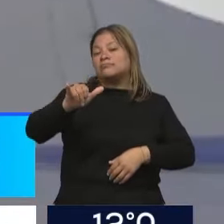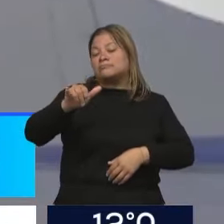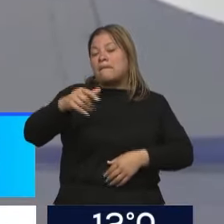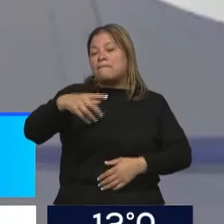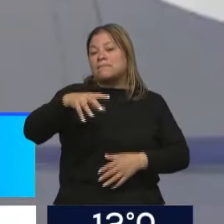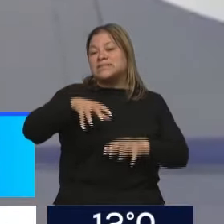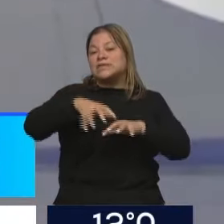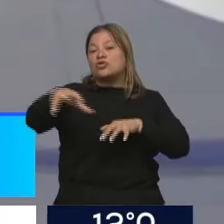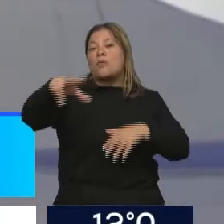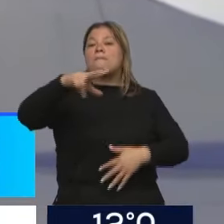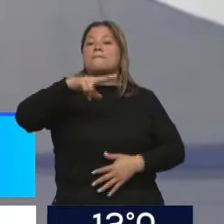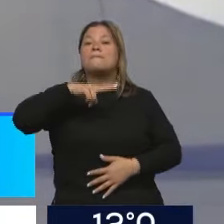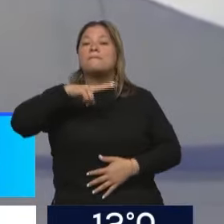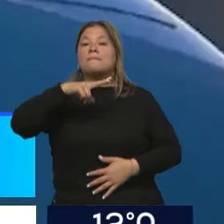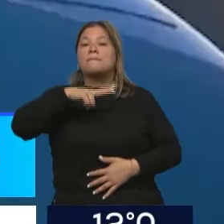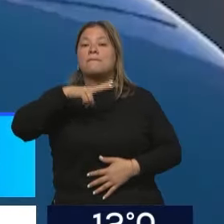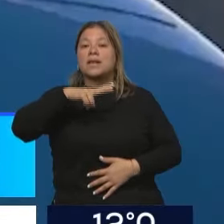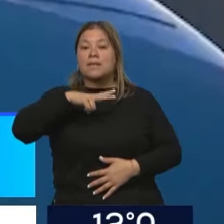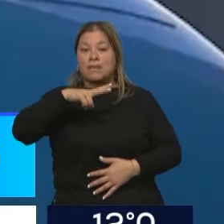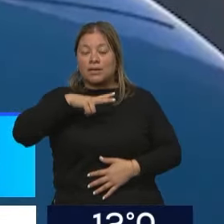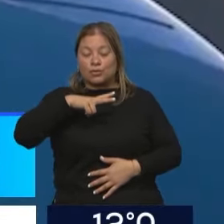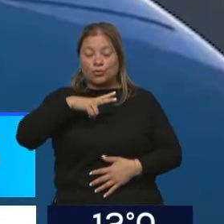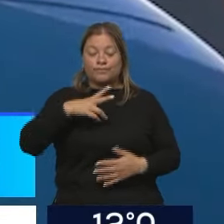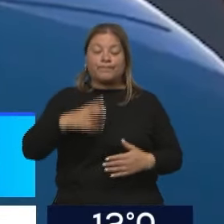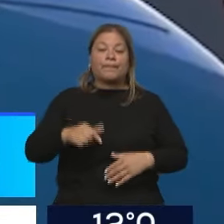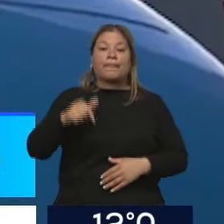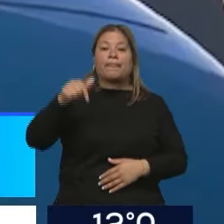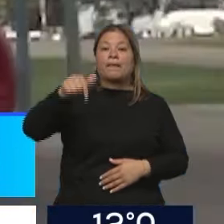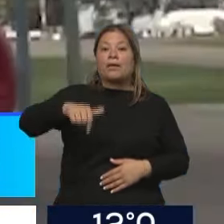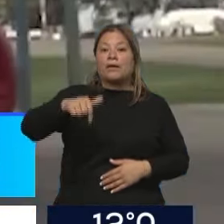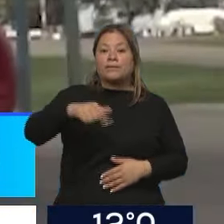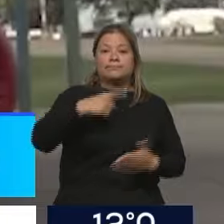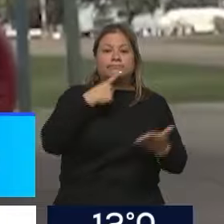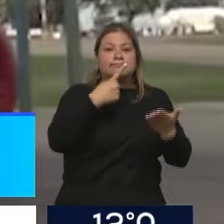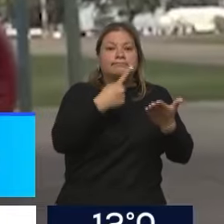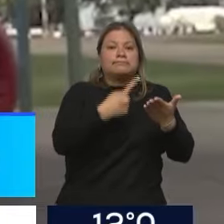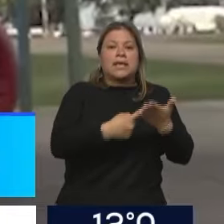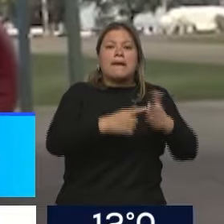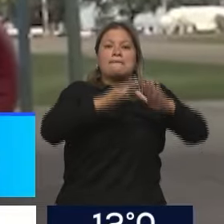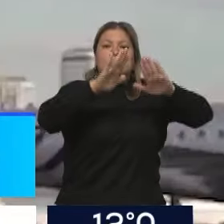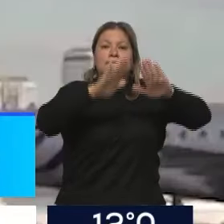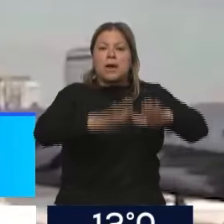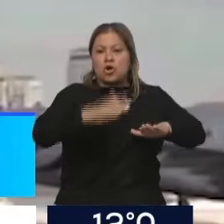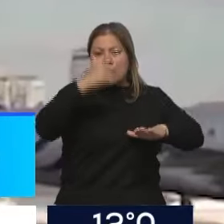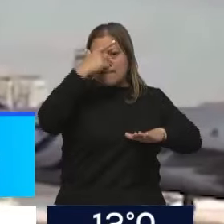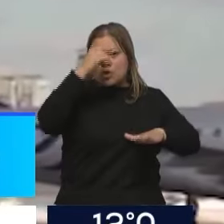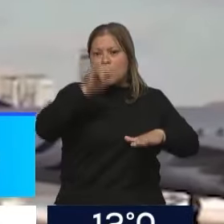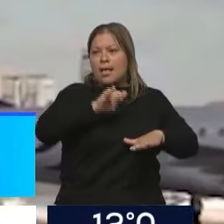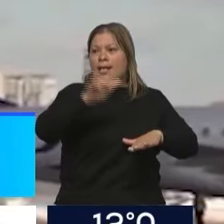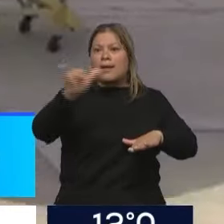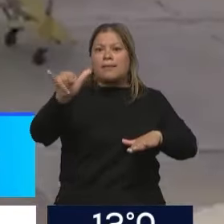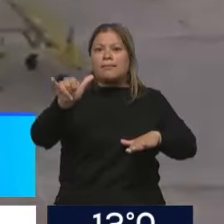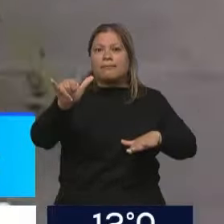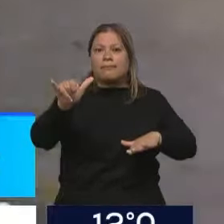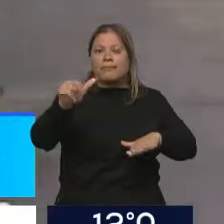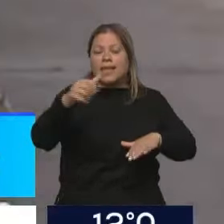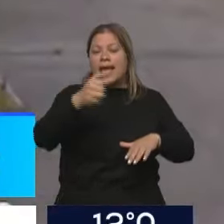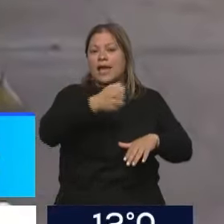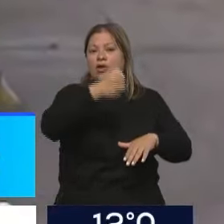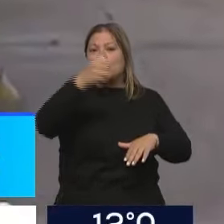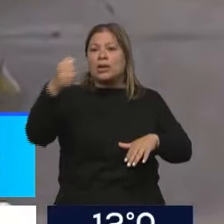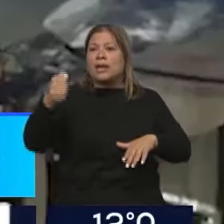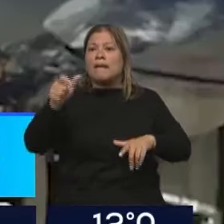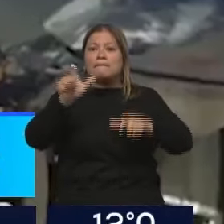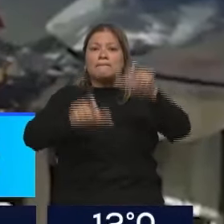cuestionó este cepo al turismo que ha generado la medida de los pilotos, pero además el quebranto que le ha causado